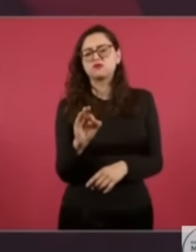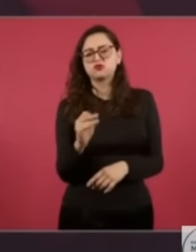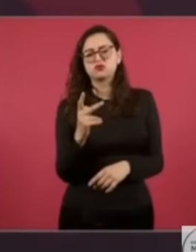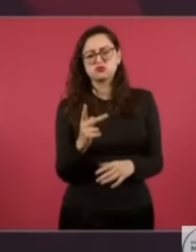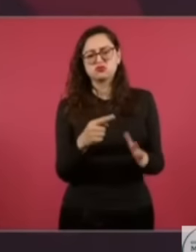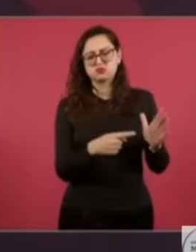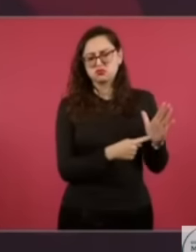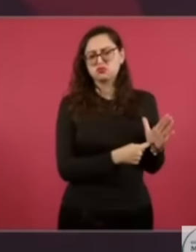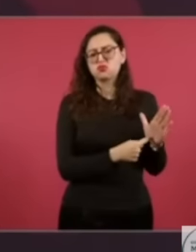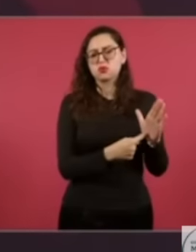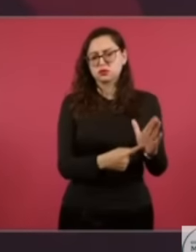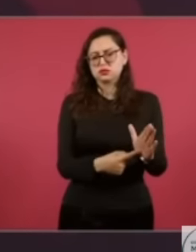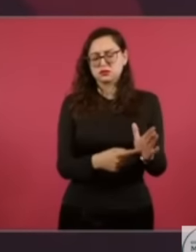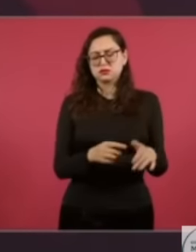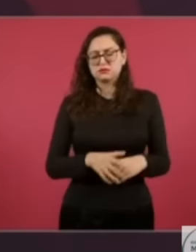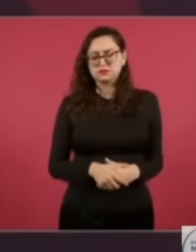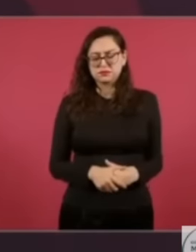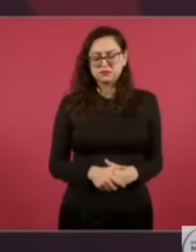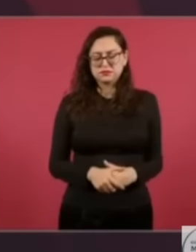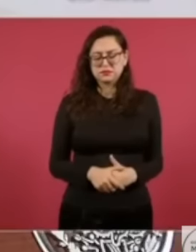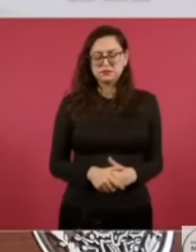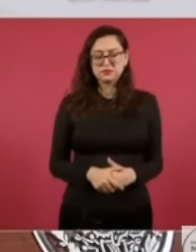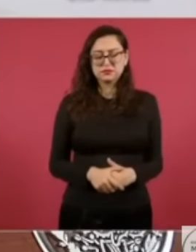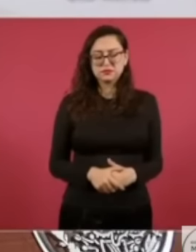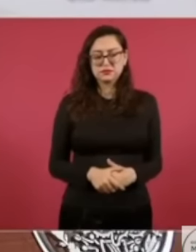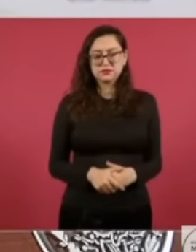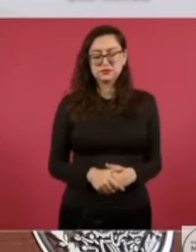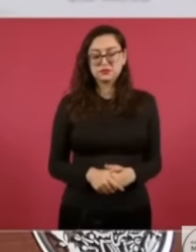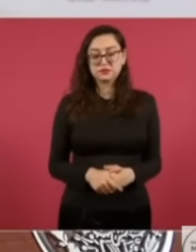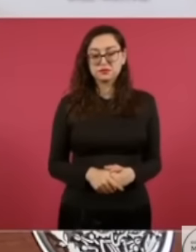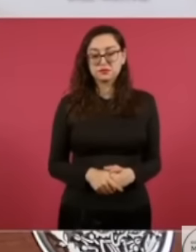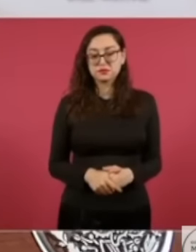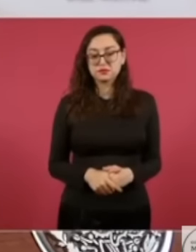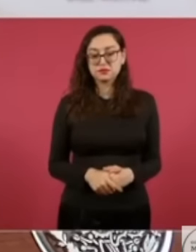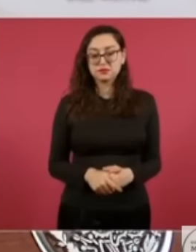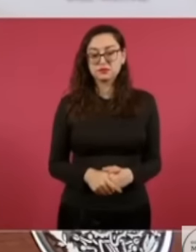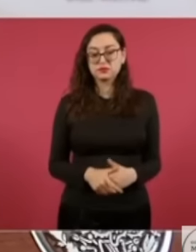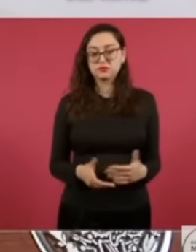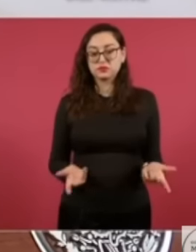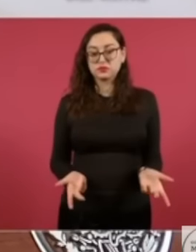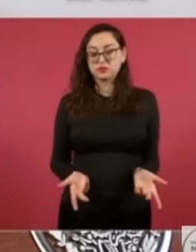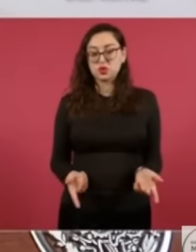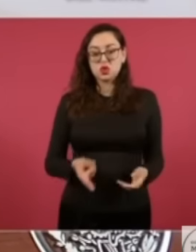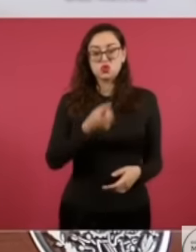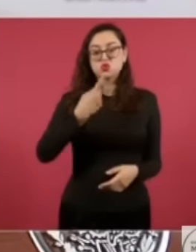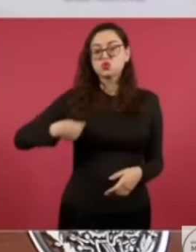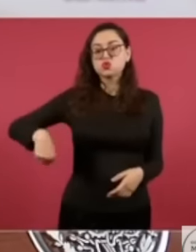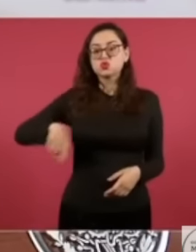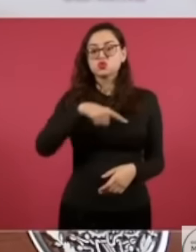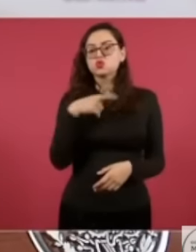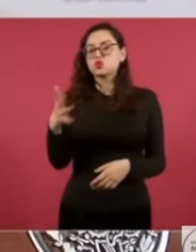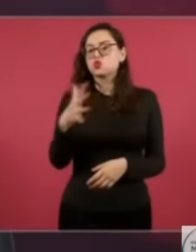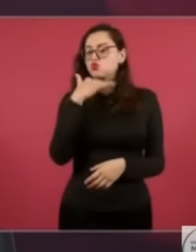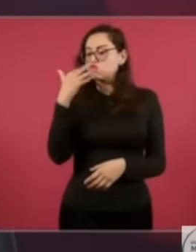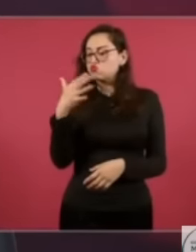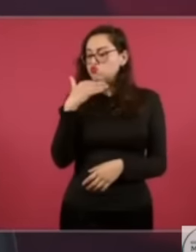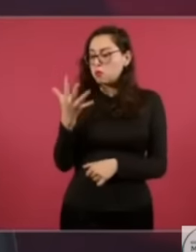Función Pública. Nosotros no permitimos, no toleramos la